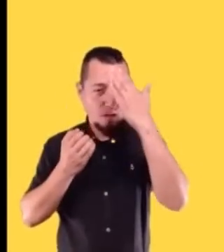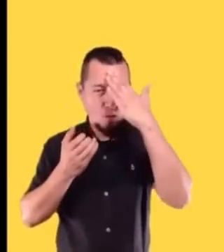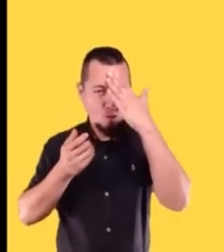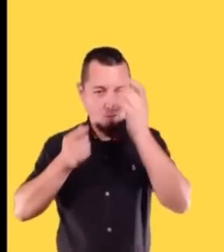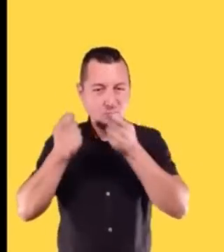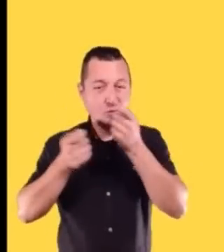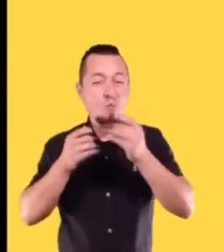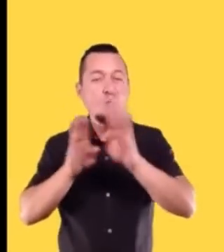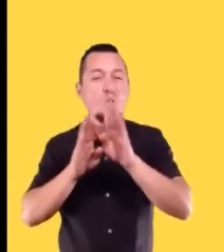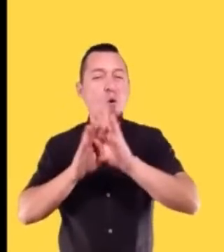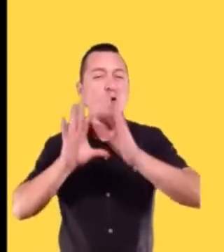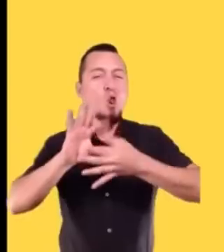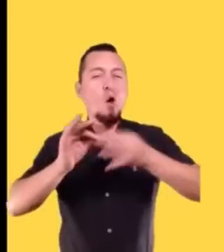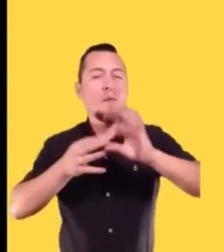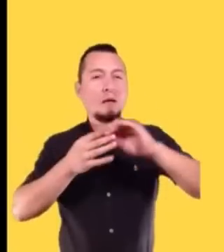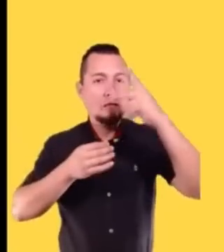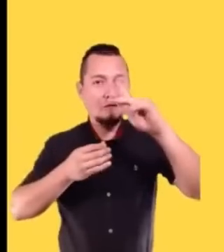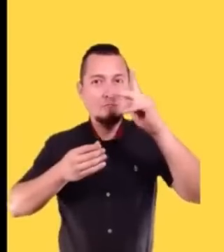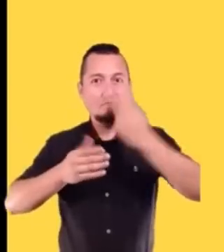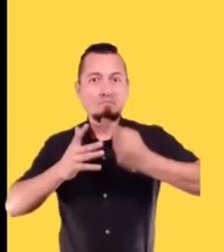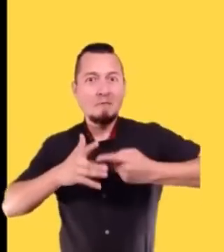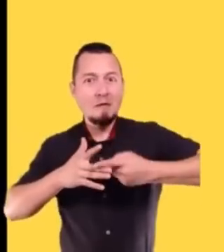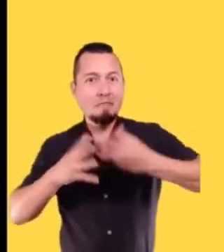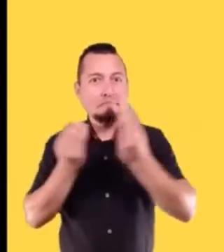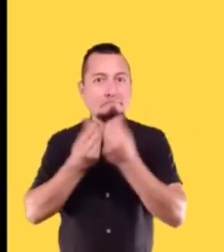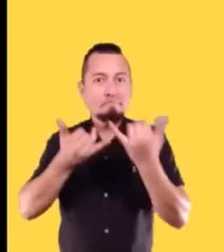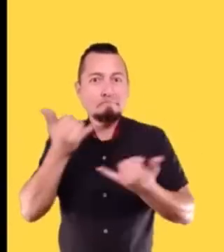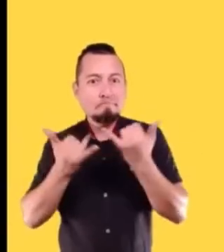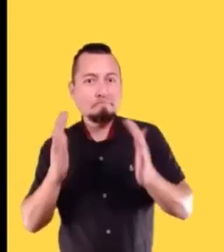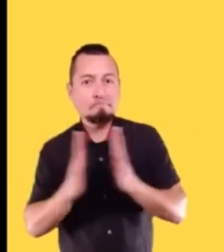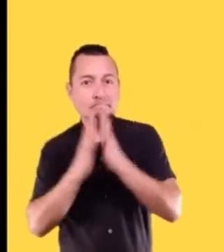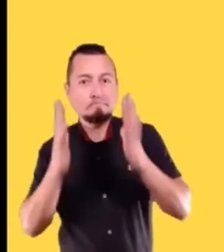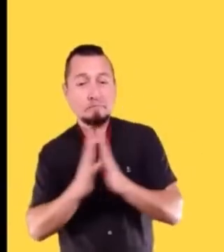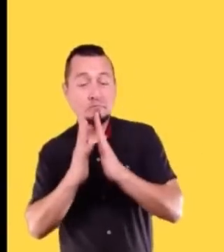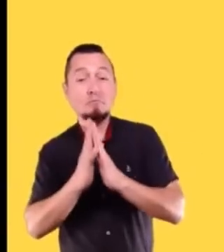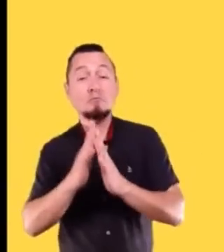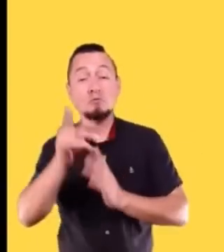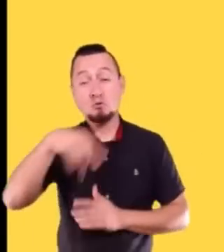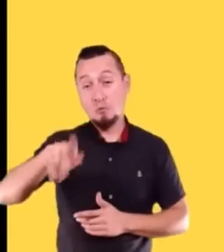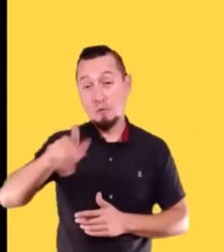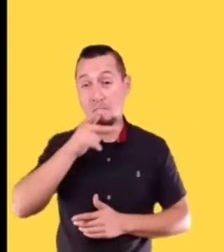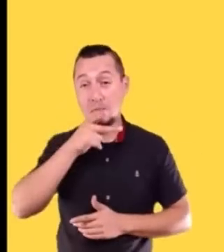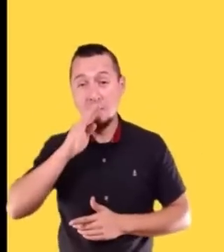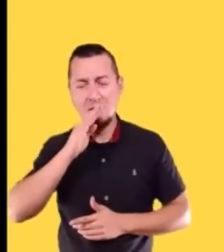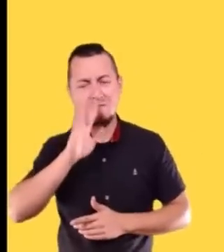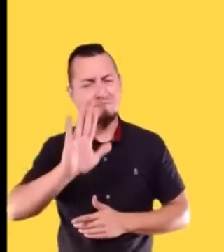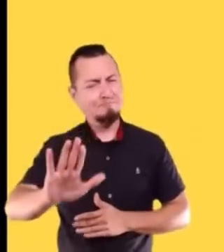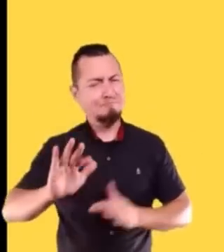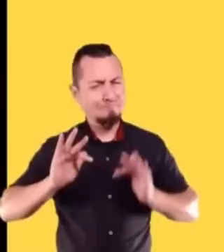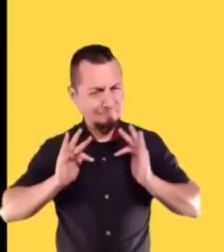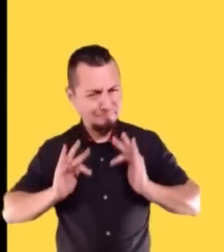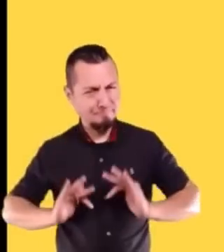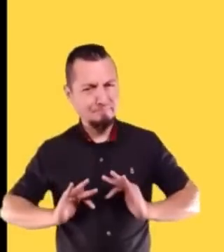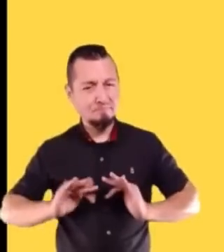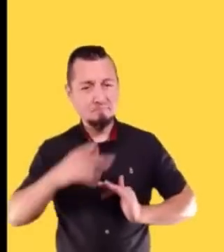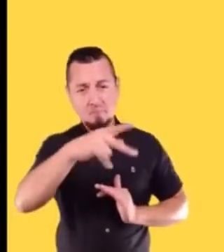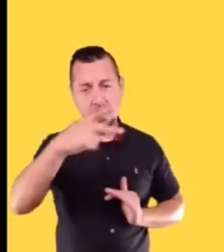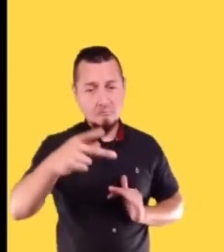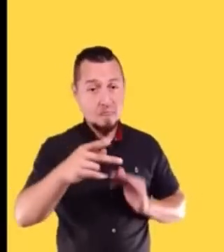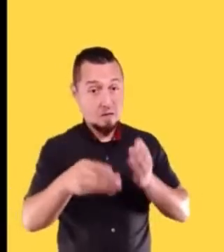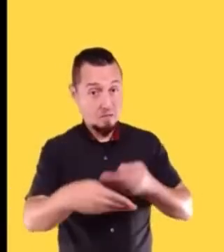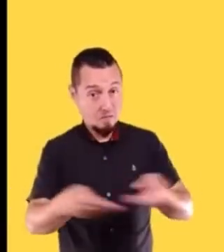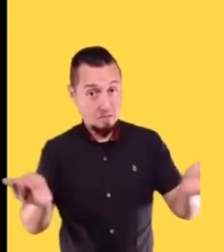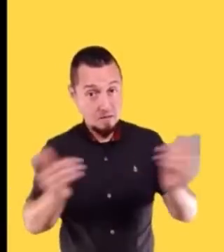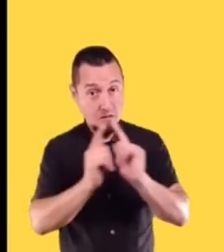censal. Ya se empiezan a percibir estos elementos. Yo le diría a los padres, quédense tranquilos, estos errores, si se entregan los libros, van a ser